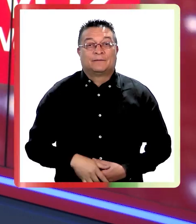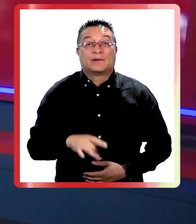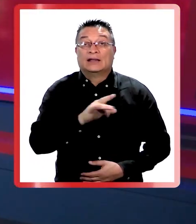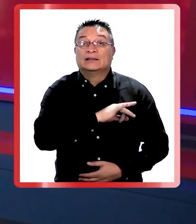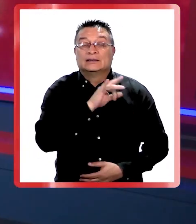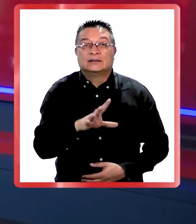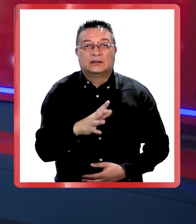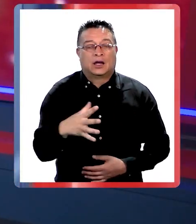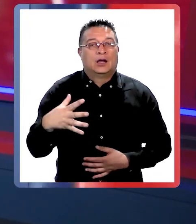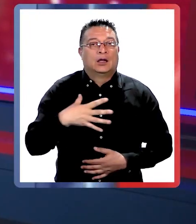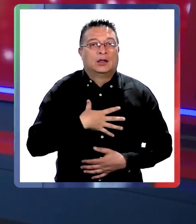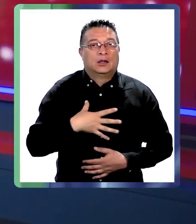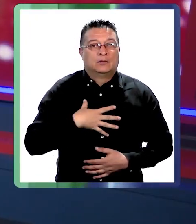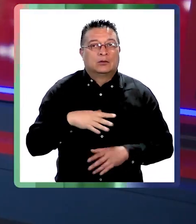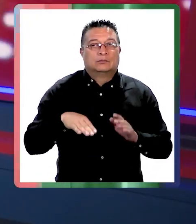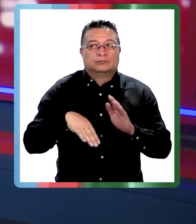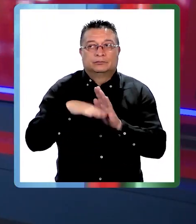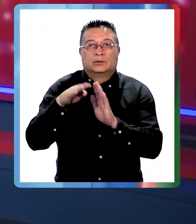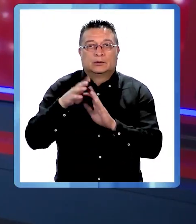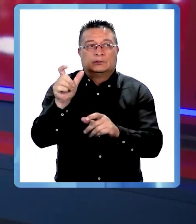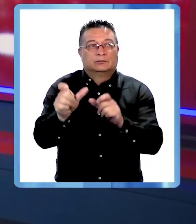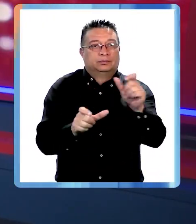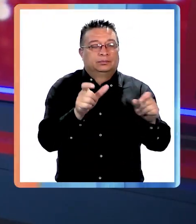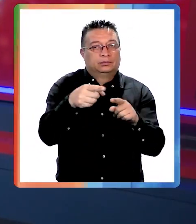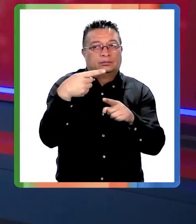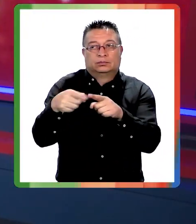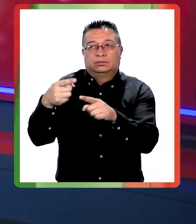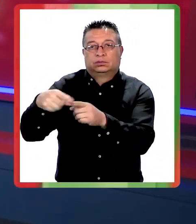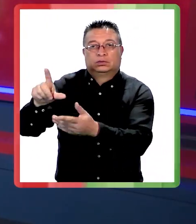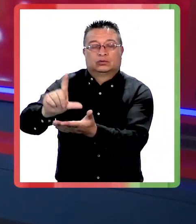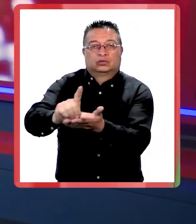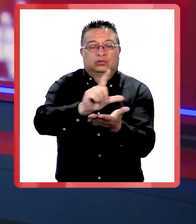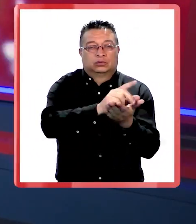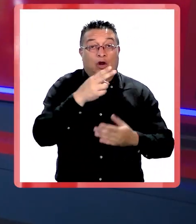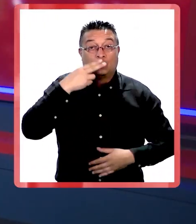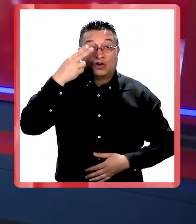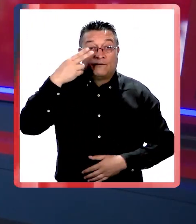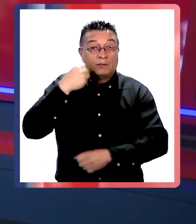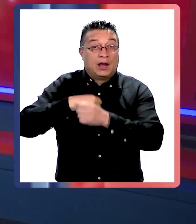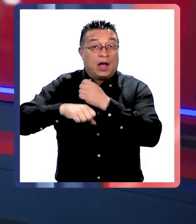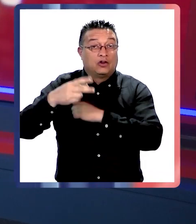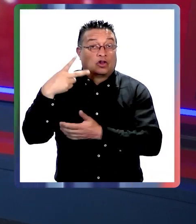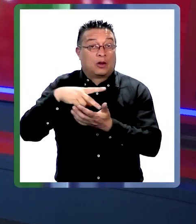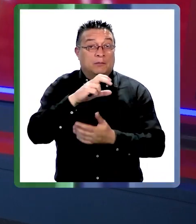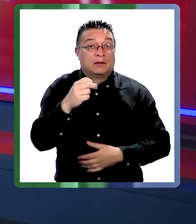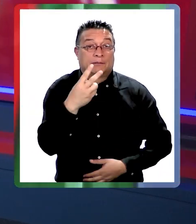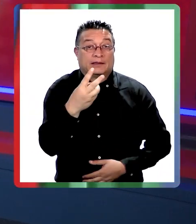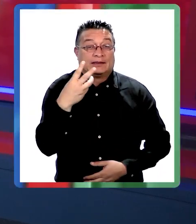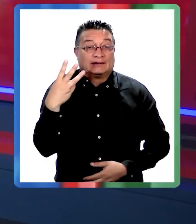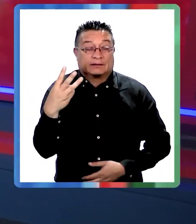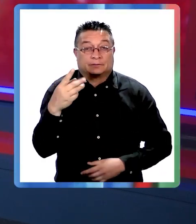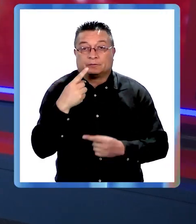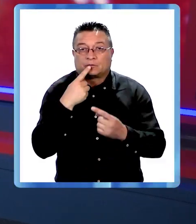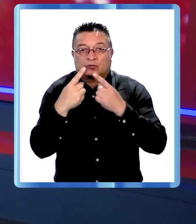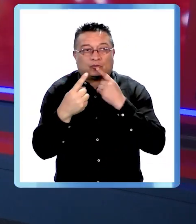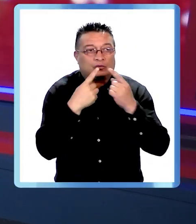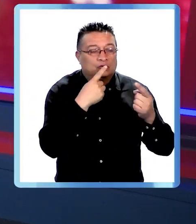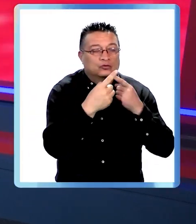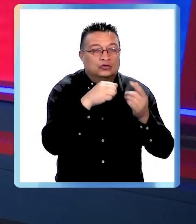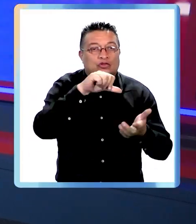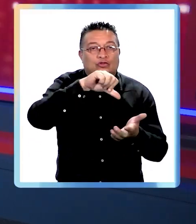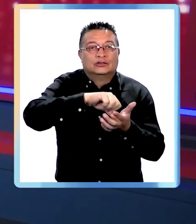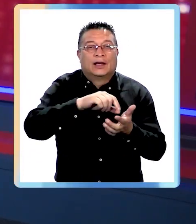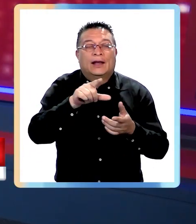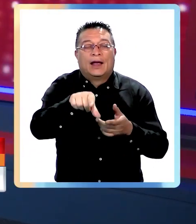Noticias. En Chile el miedo ha capturado a los ciudadanos de distintos sectores. En noviembre del año 2023, la encuesta nacional urbana